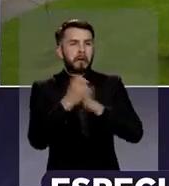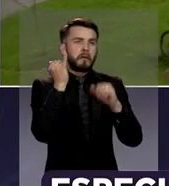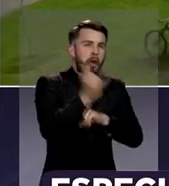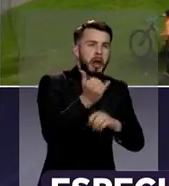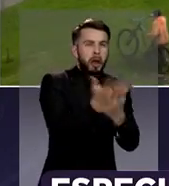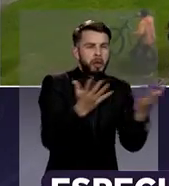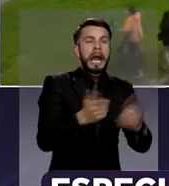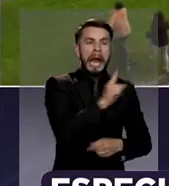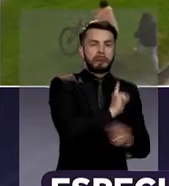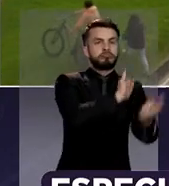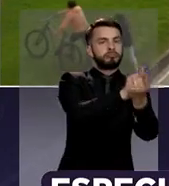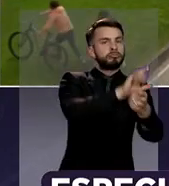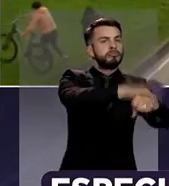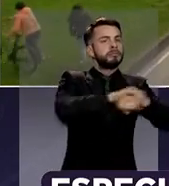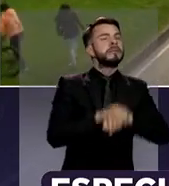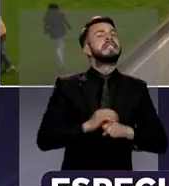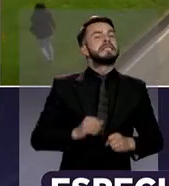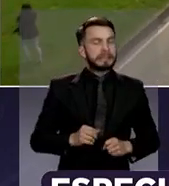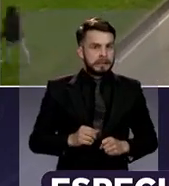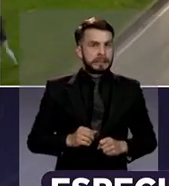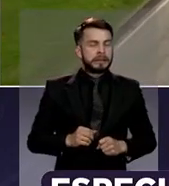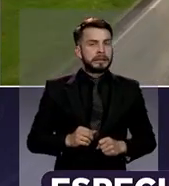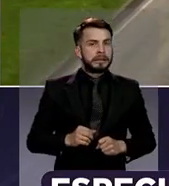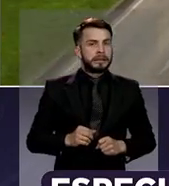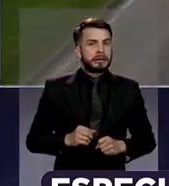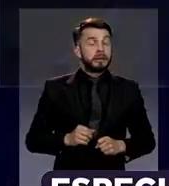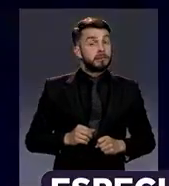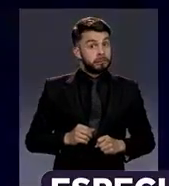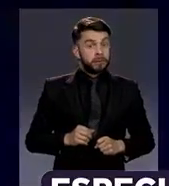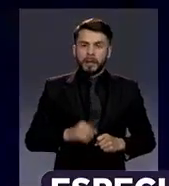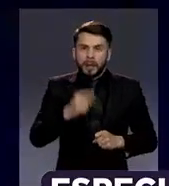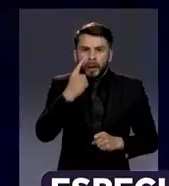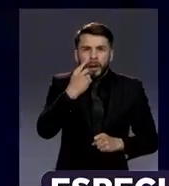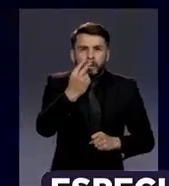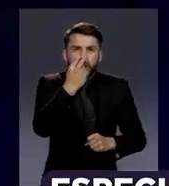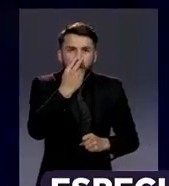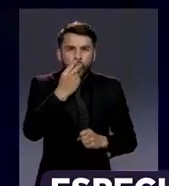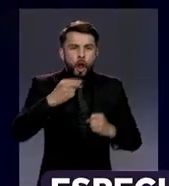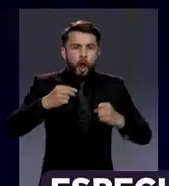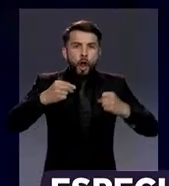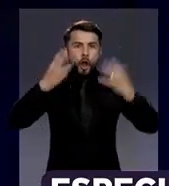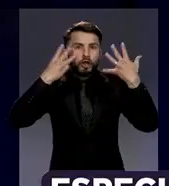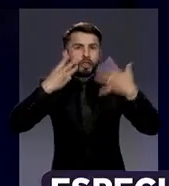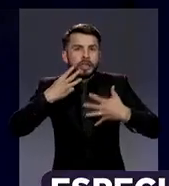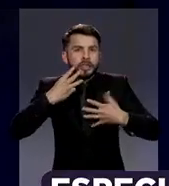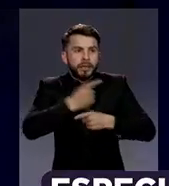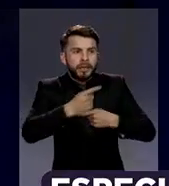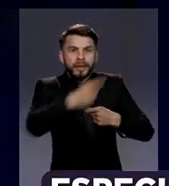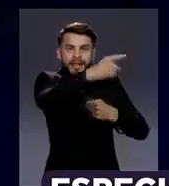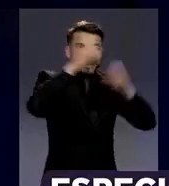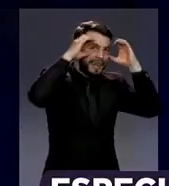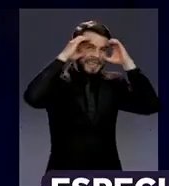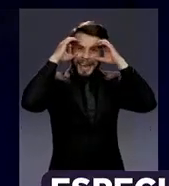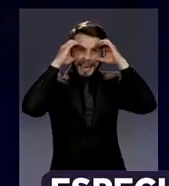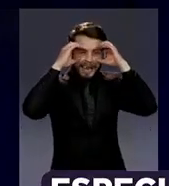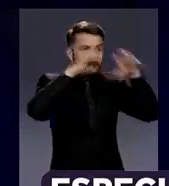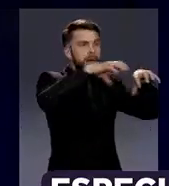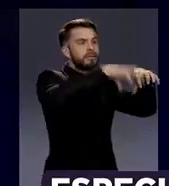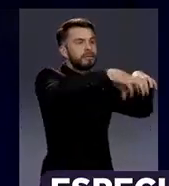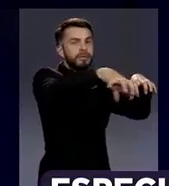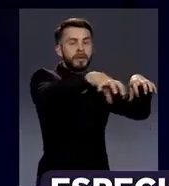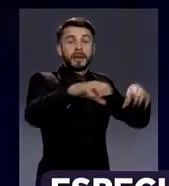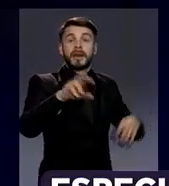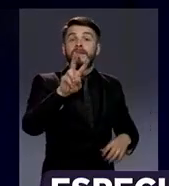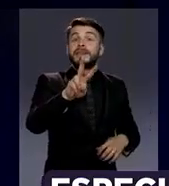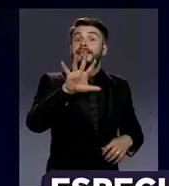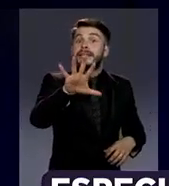nunca es nunca en estos ocho días que hemos tenido 25 calles vandalizados los policías de esos calles se